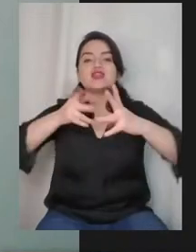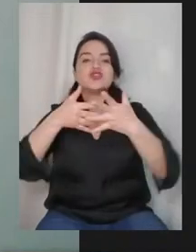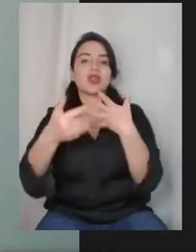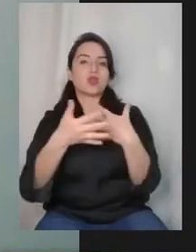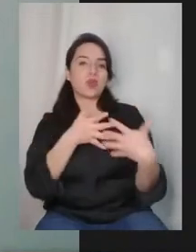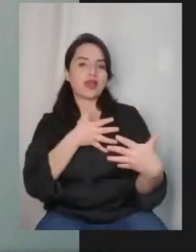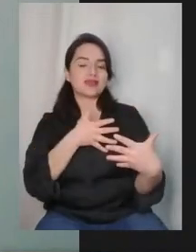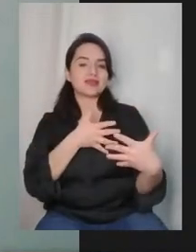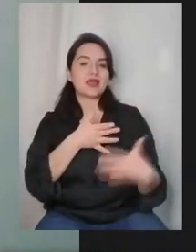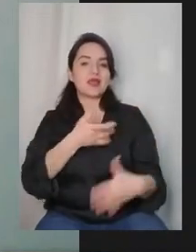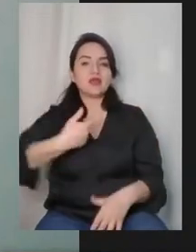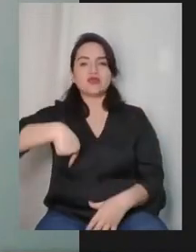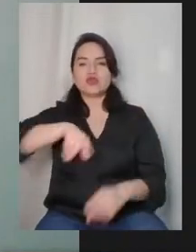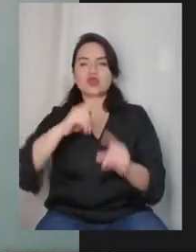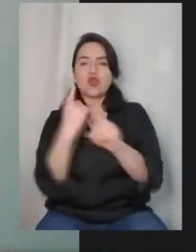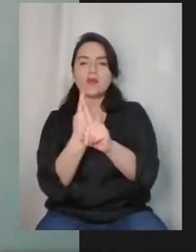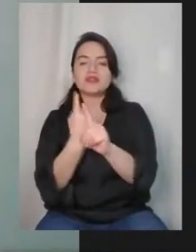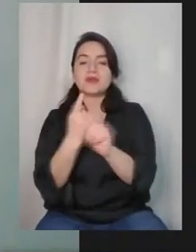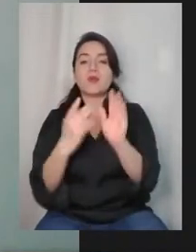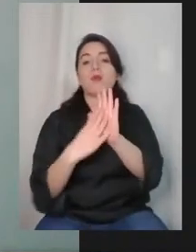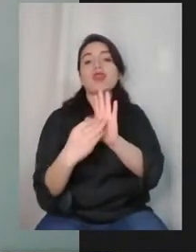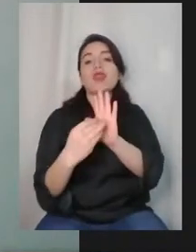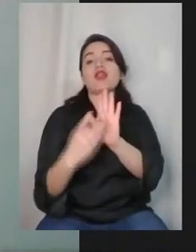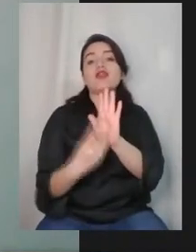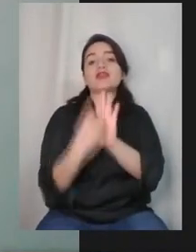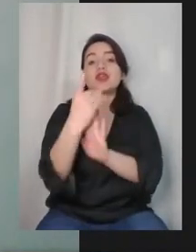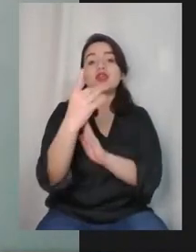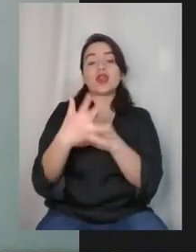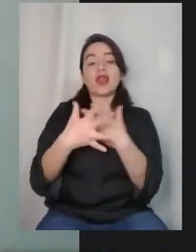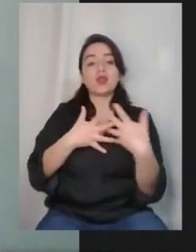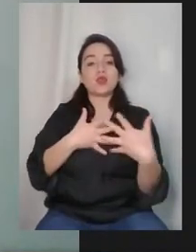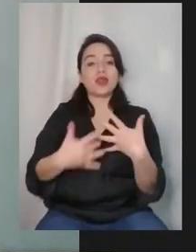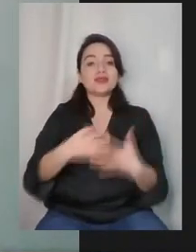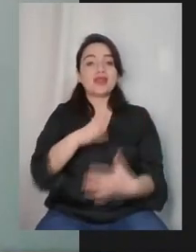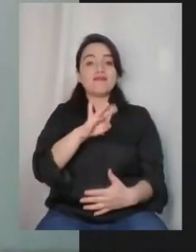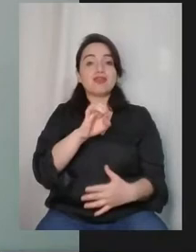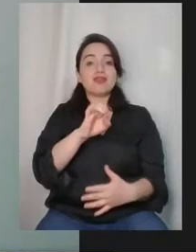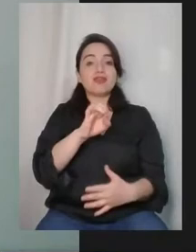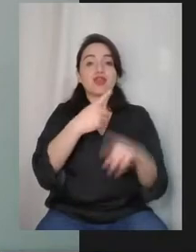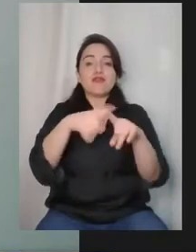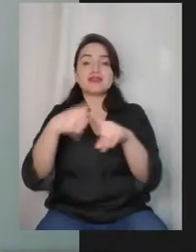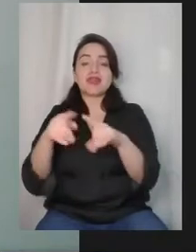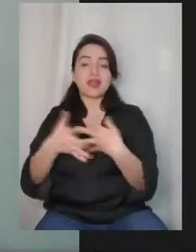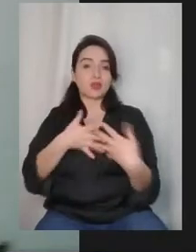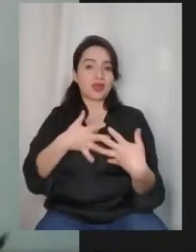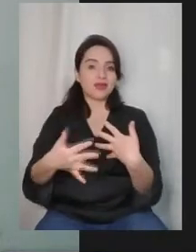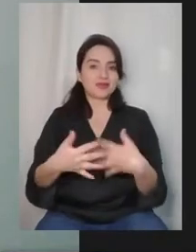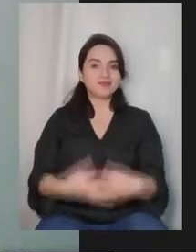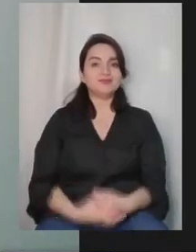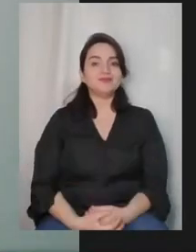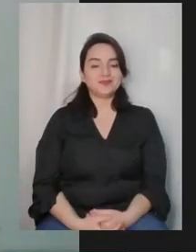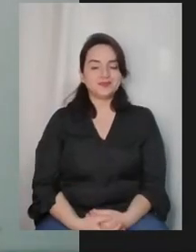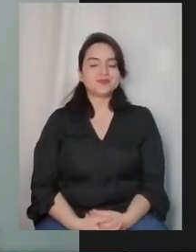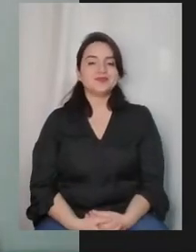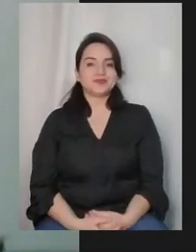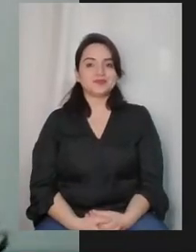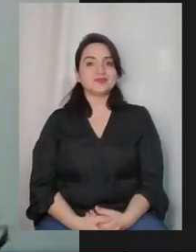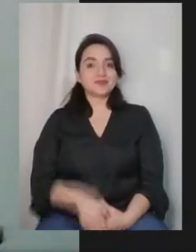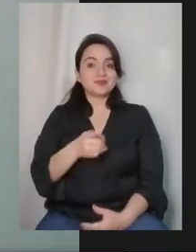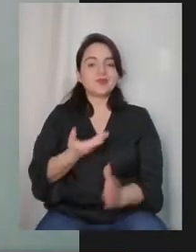de un modelo de desarrollo y naturaleza, de biodiversidad y naturaleza. Eso es nuestra propuesta en una primera